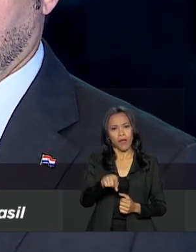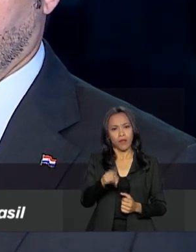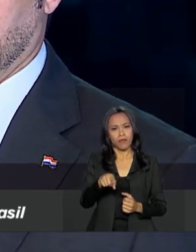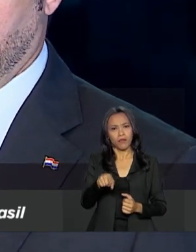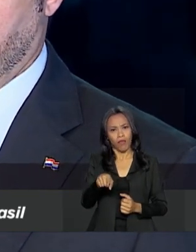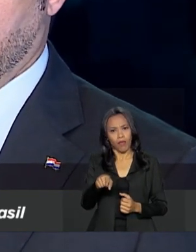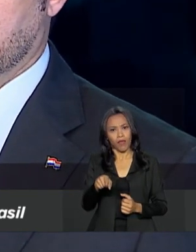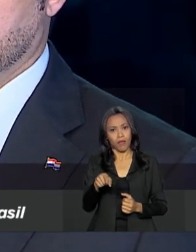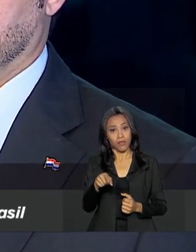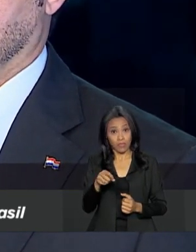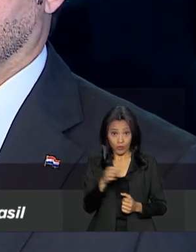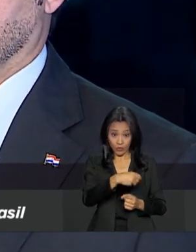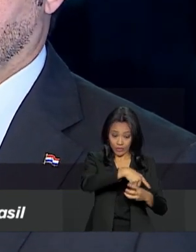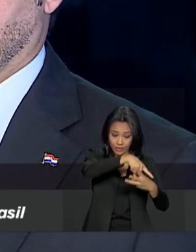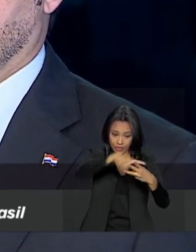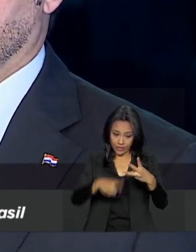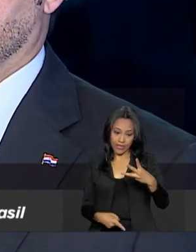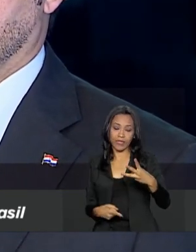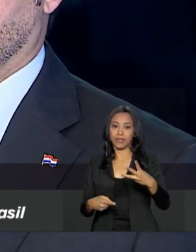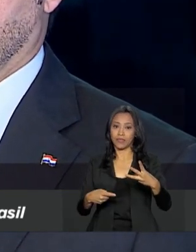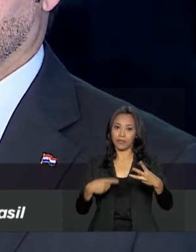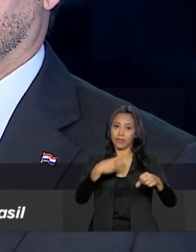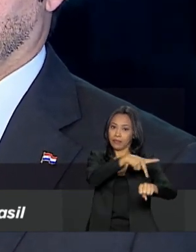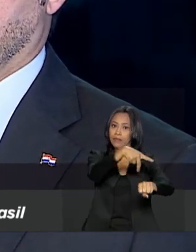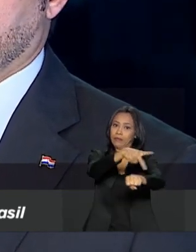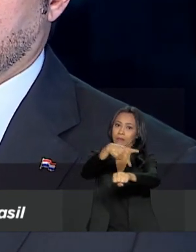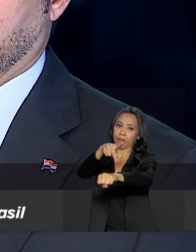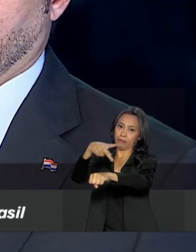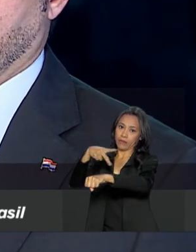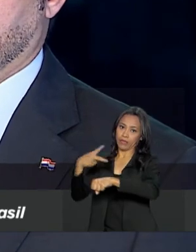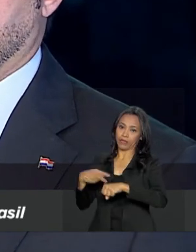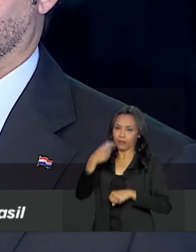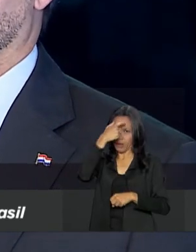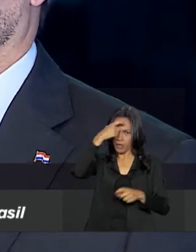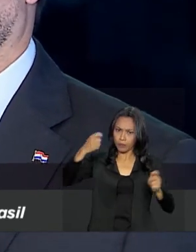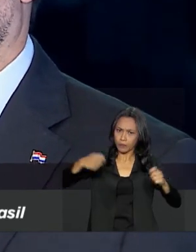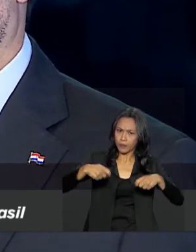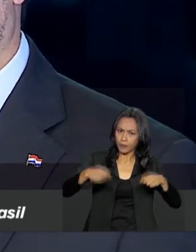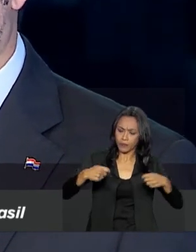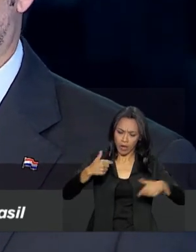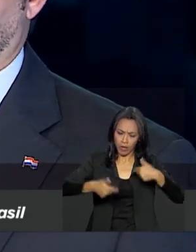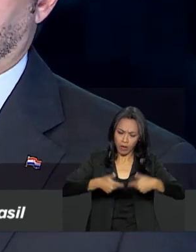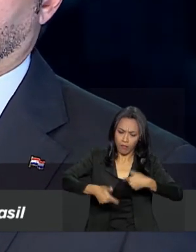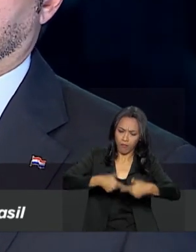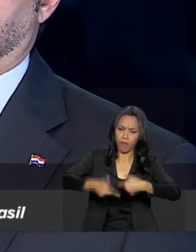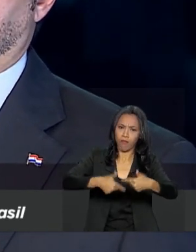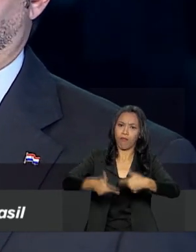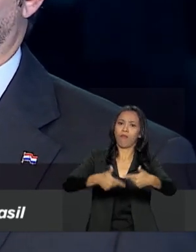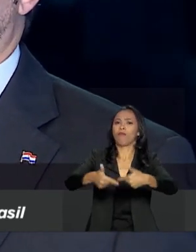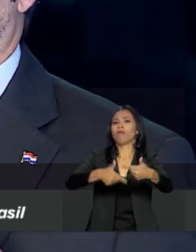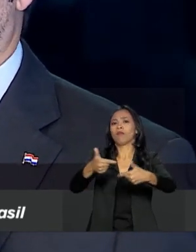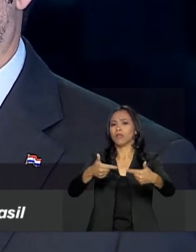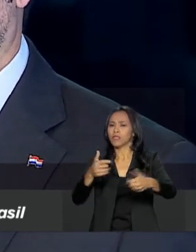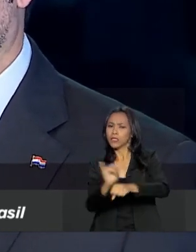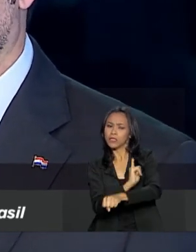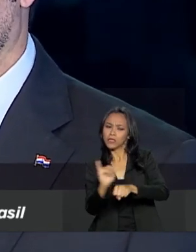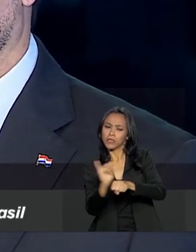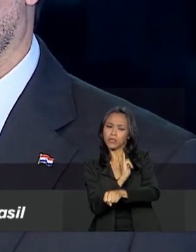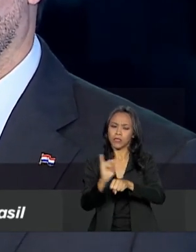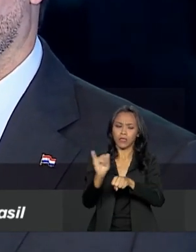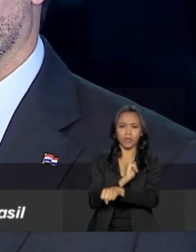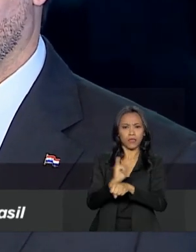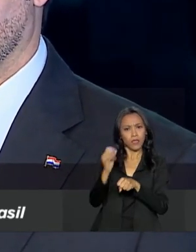esfuerzo entre los tres países para mejorar nuestra capacidad operativa, nuestro servicio de inteligencia